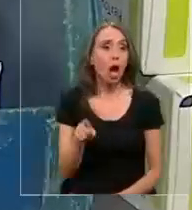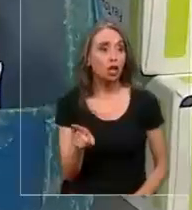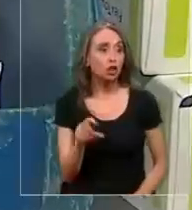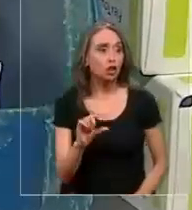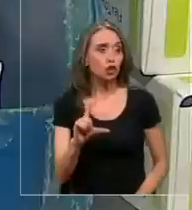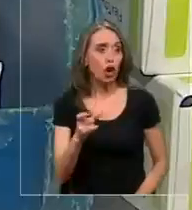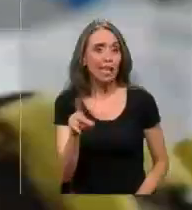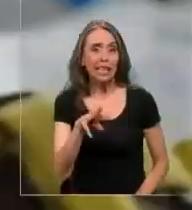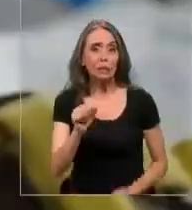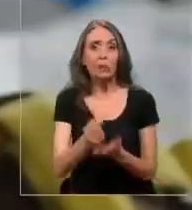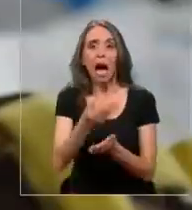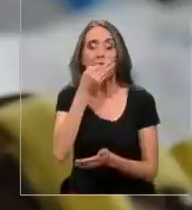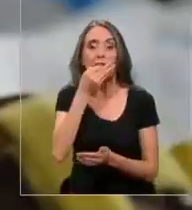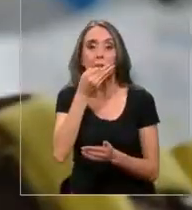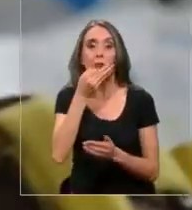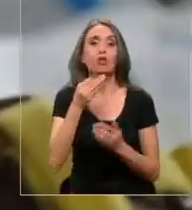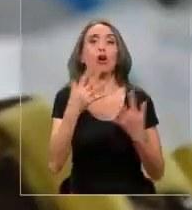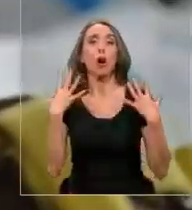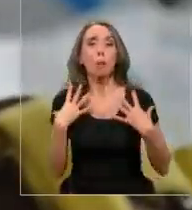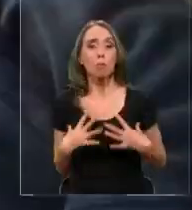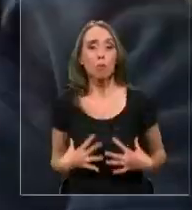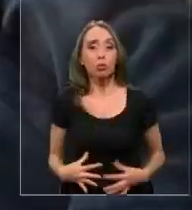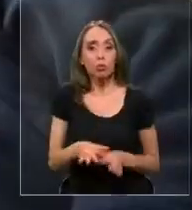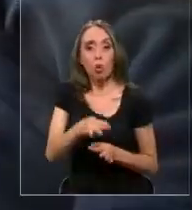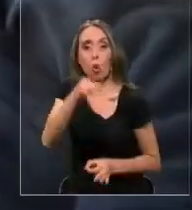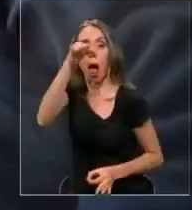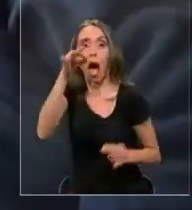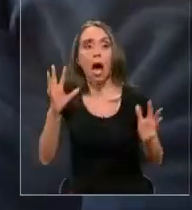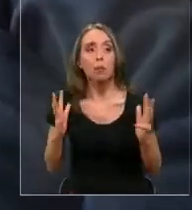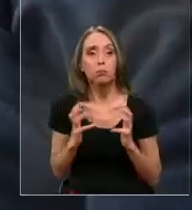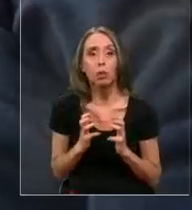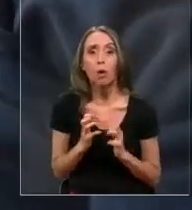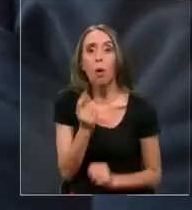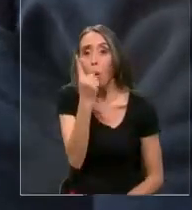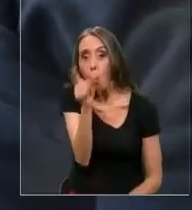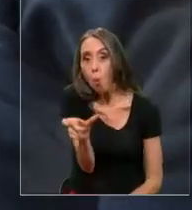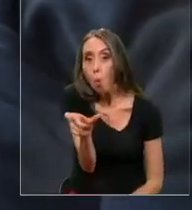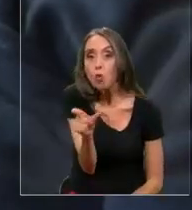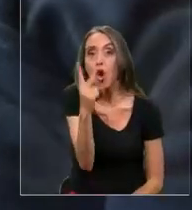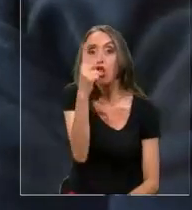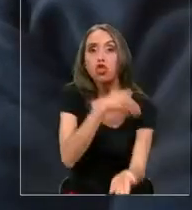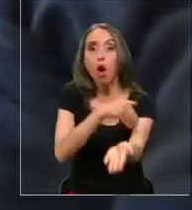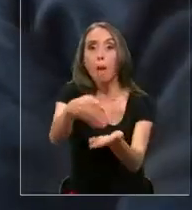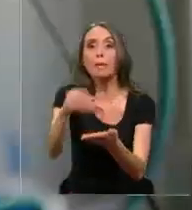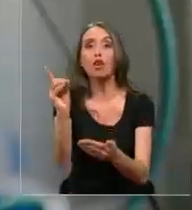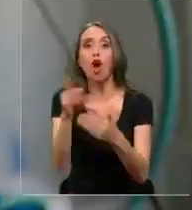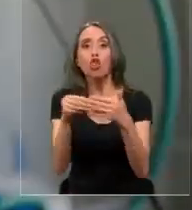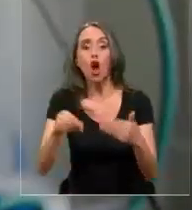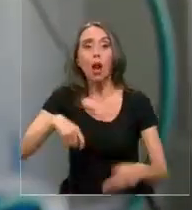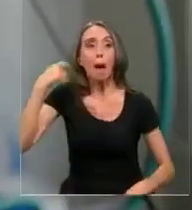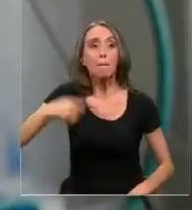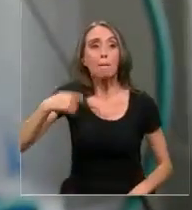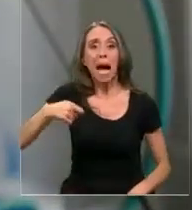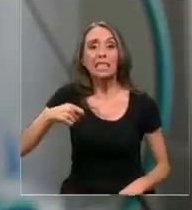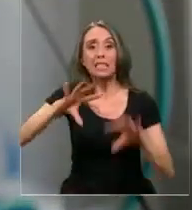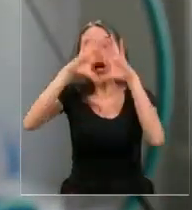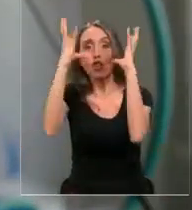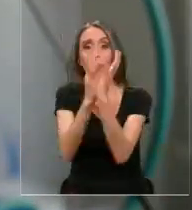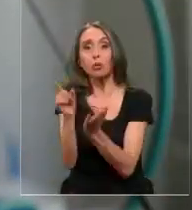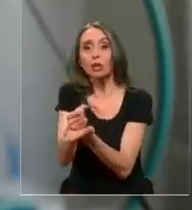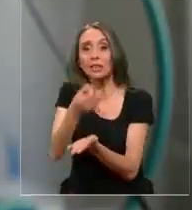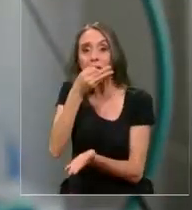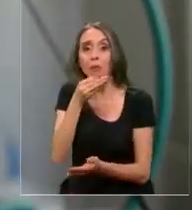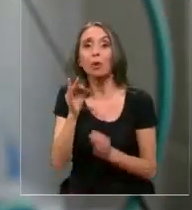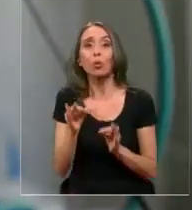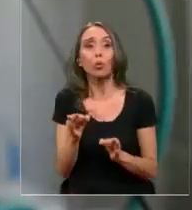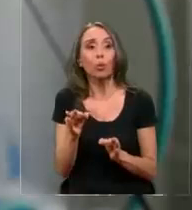marc medicamento para la atrofia muscular espinal tiene un valor de 2 millones de dólares siendo el tratamiento más caro del mundo justo el